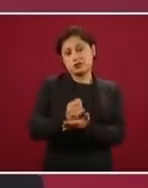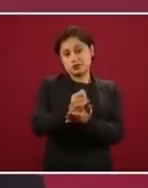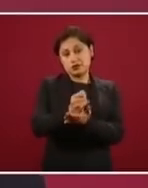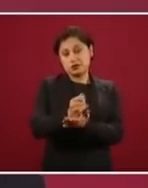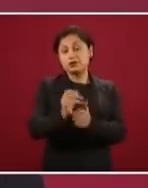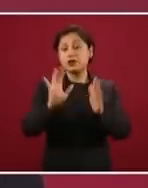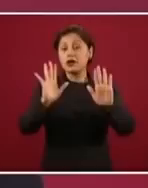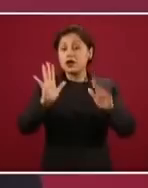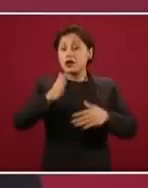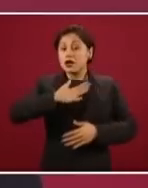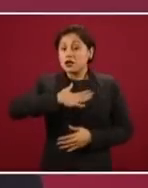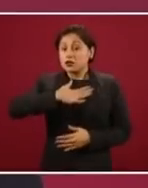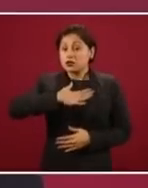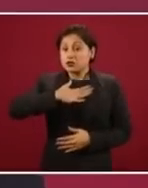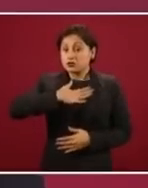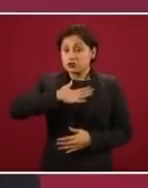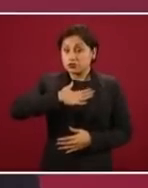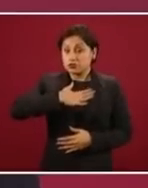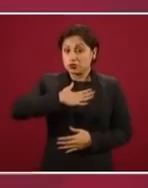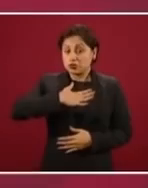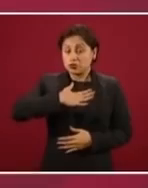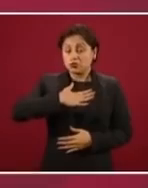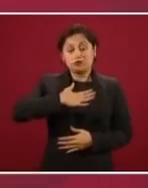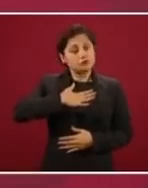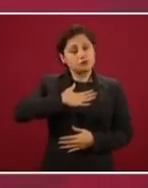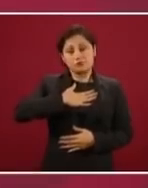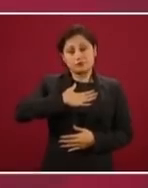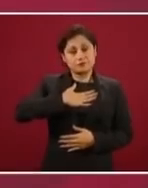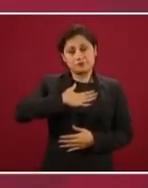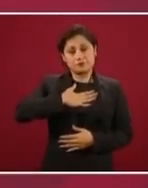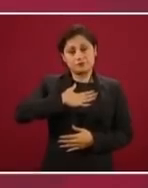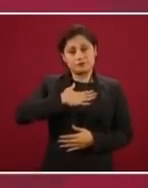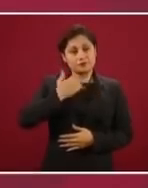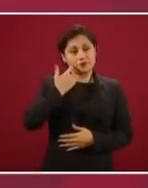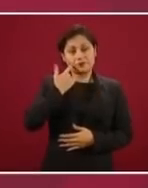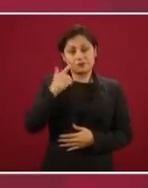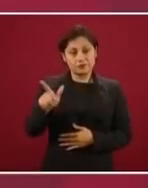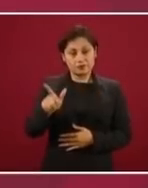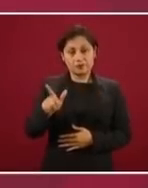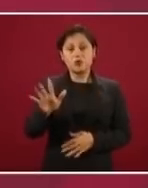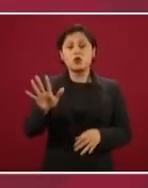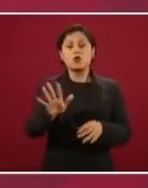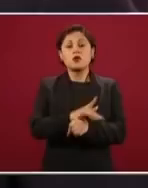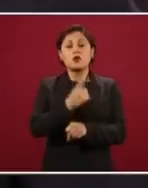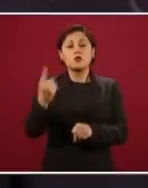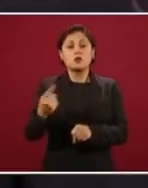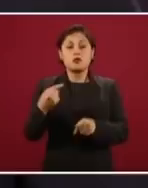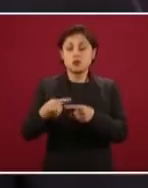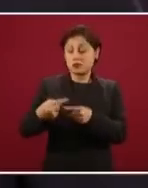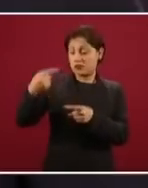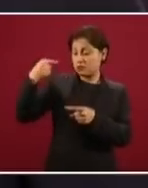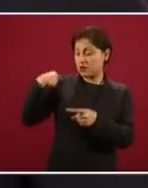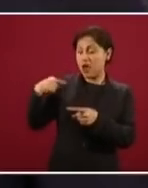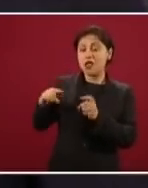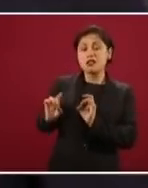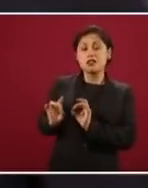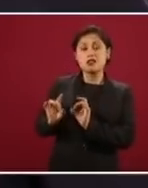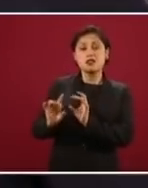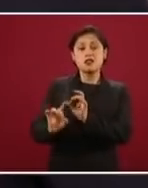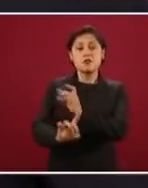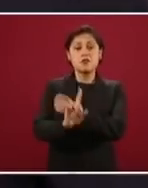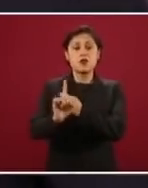que nos quedemos anclados en el pasado yo sostengo que